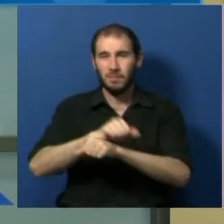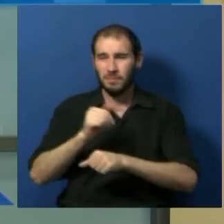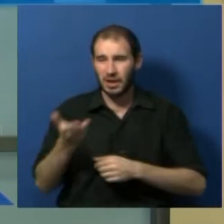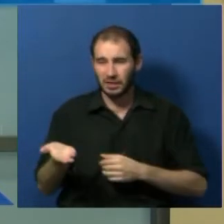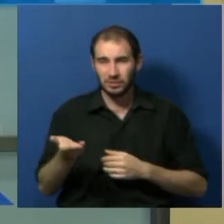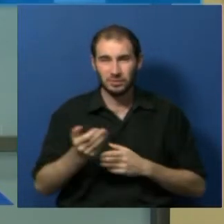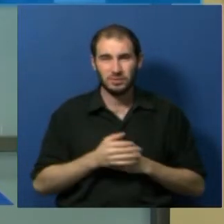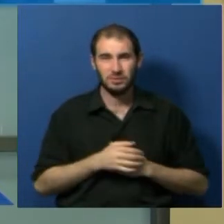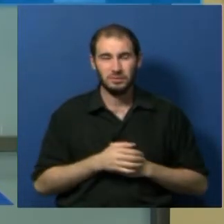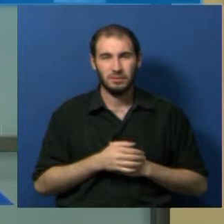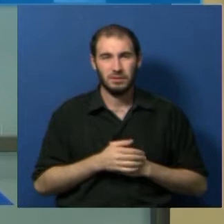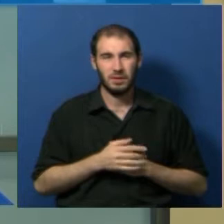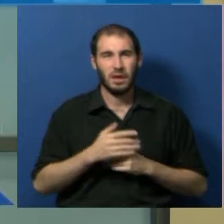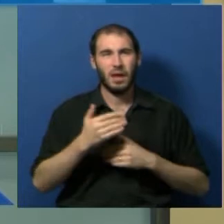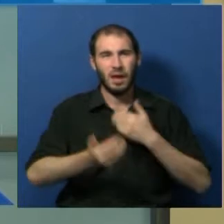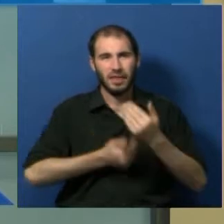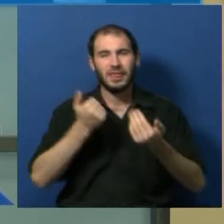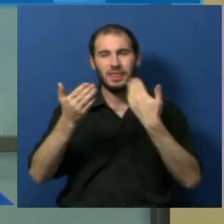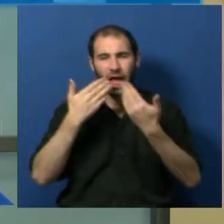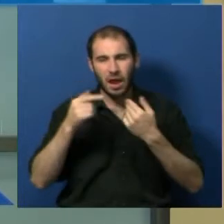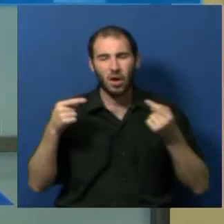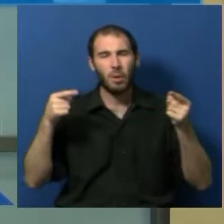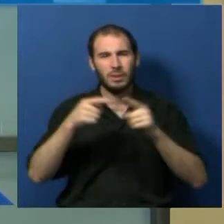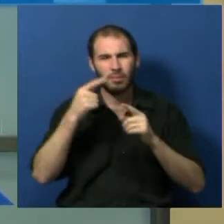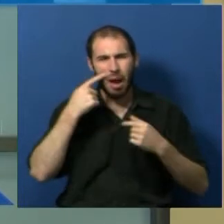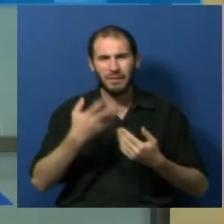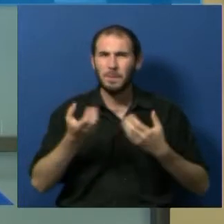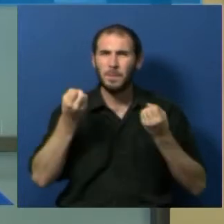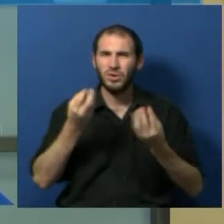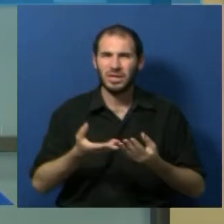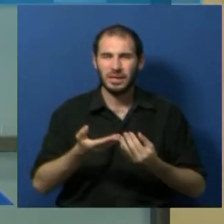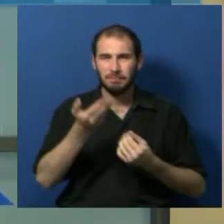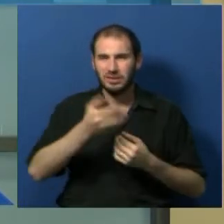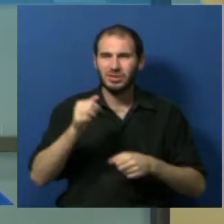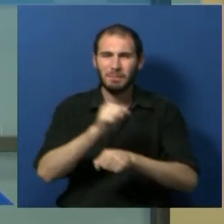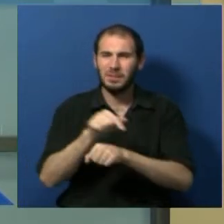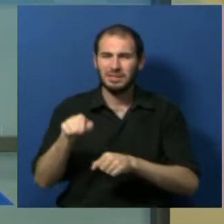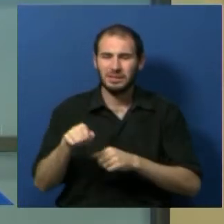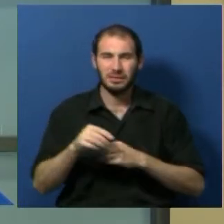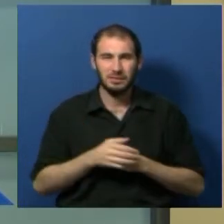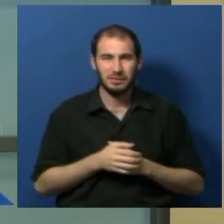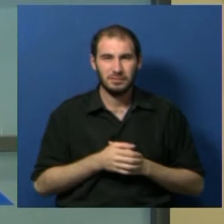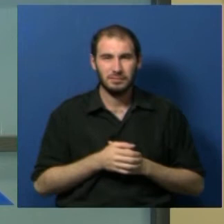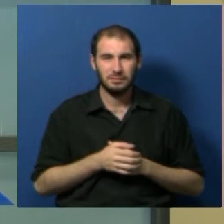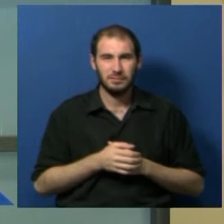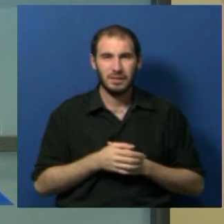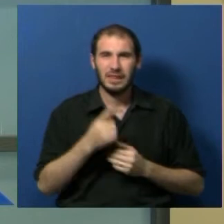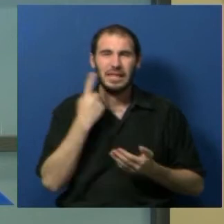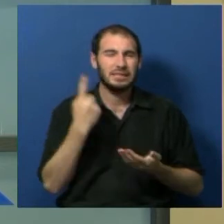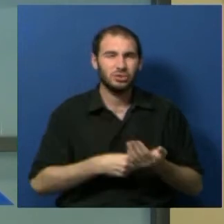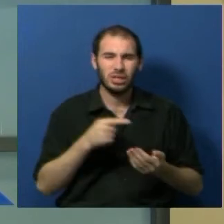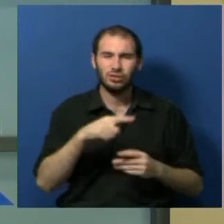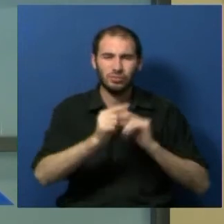y empezar a construir ese diálogo y apuntar a ver por qué había gente que terminaba tomando ese tipo